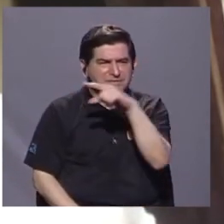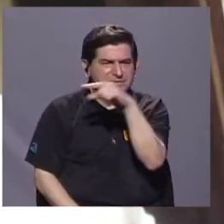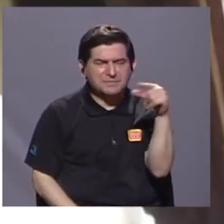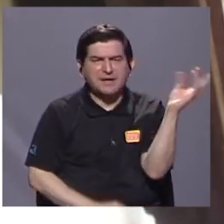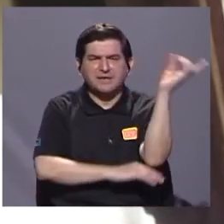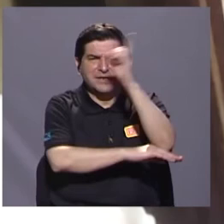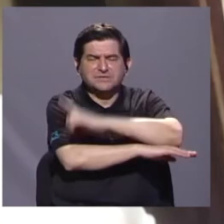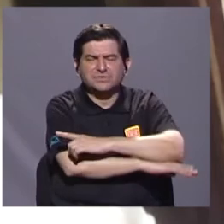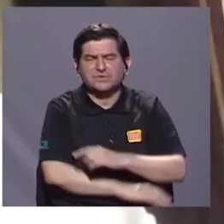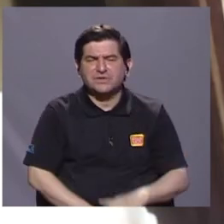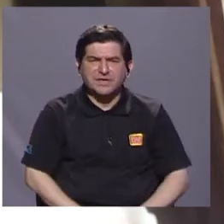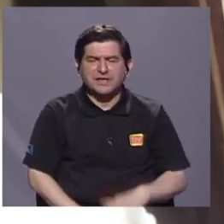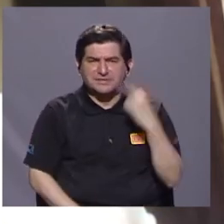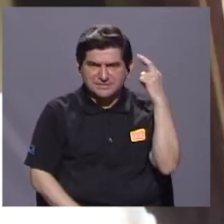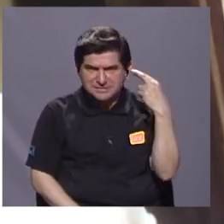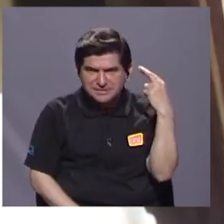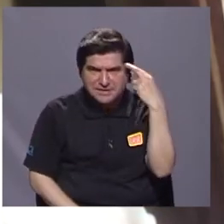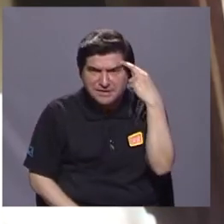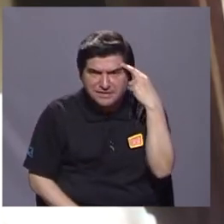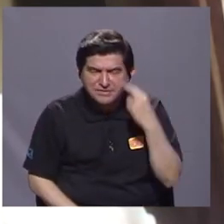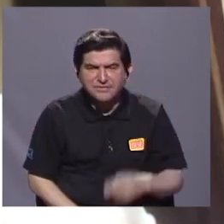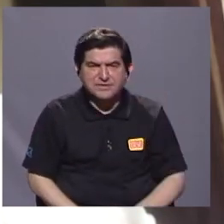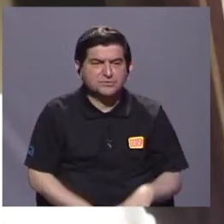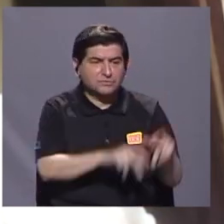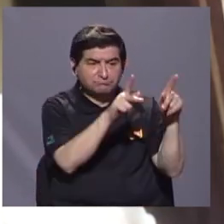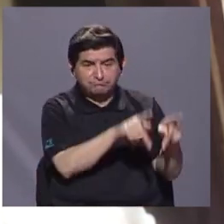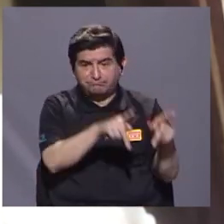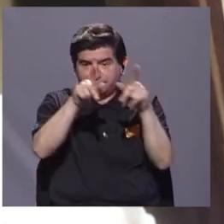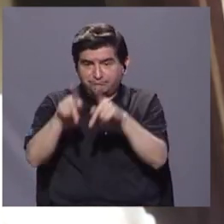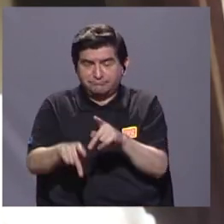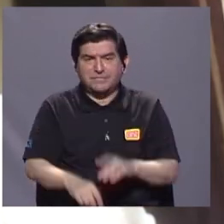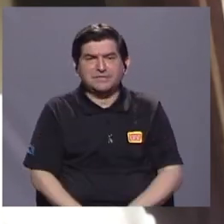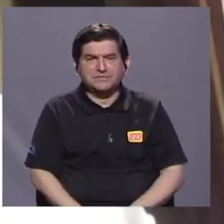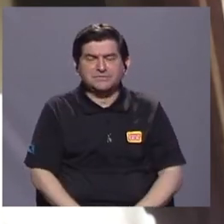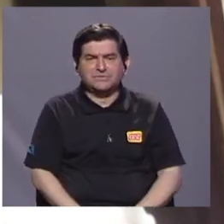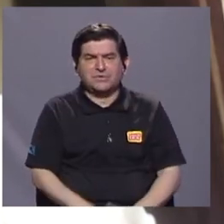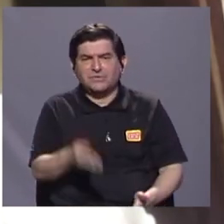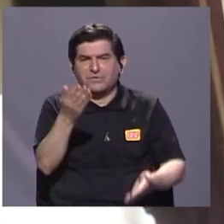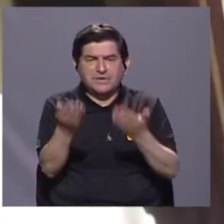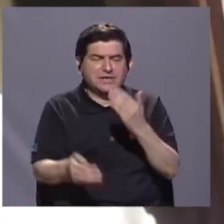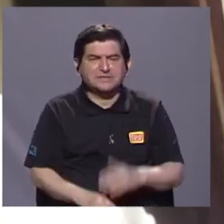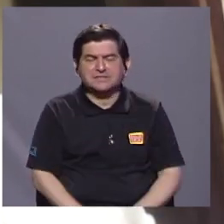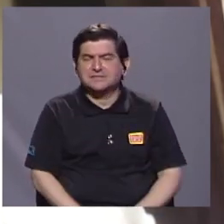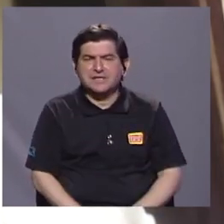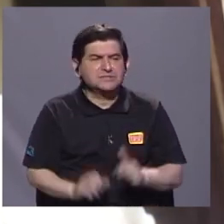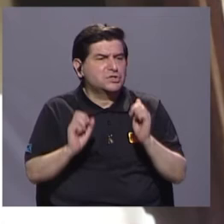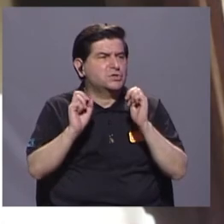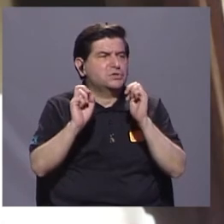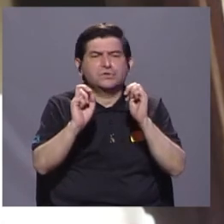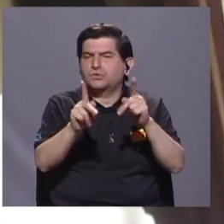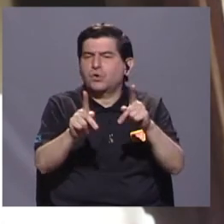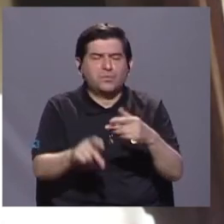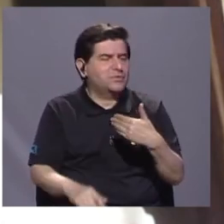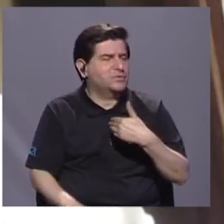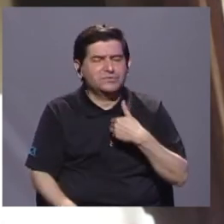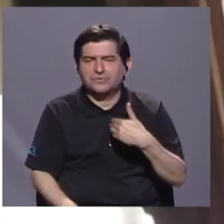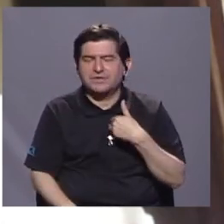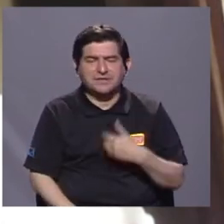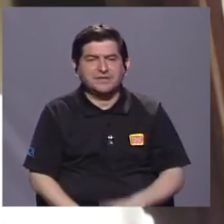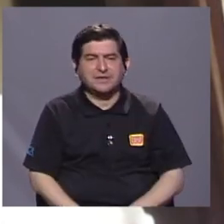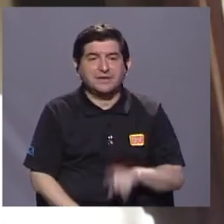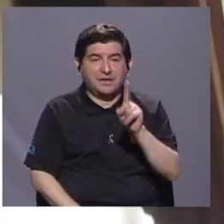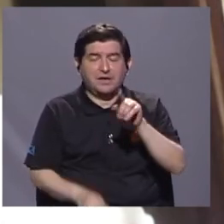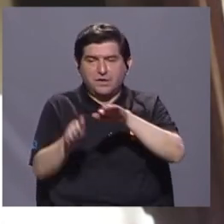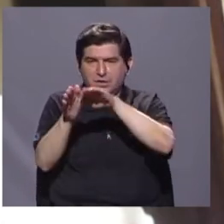próximos días en función de aquellas personas que van a estar ingresando y que no van a tener una posibilidad de tener una cama